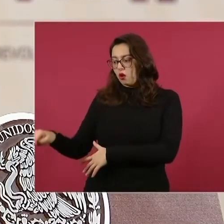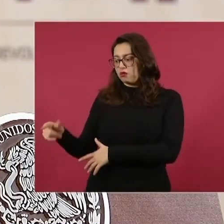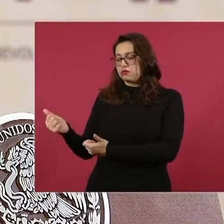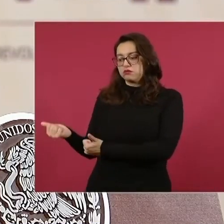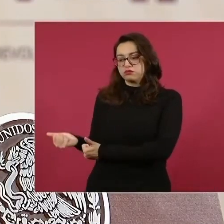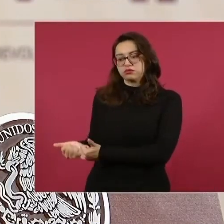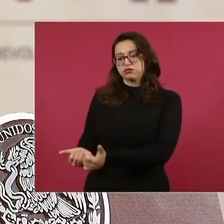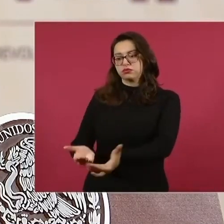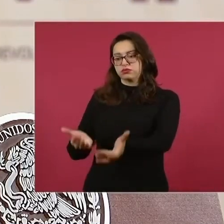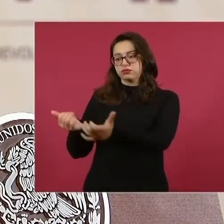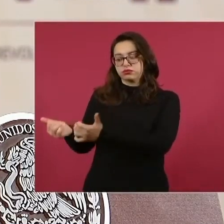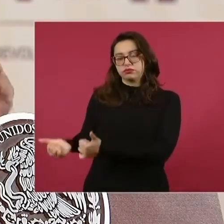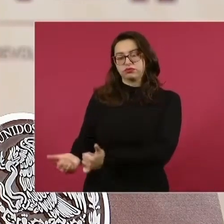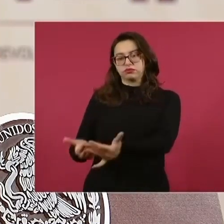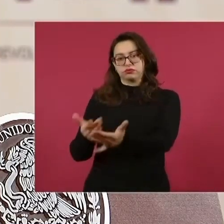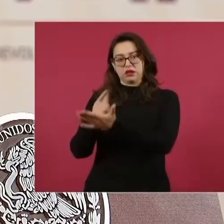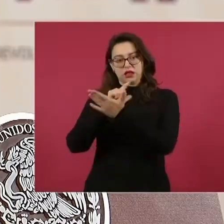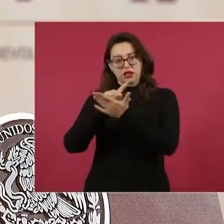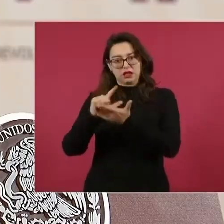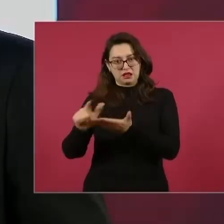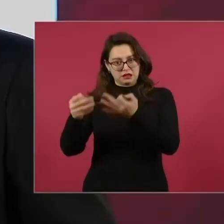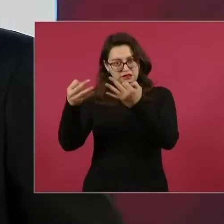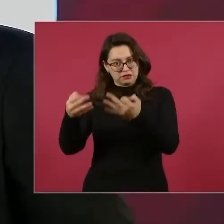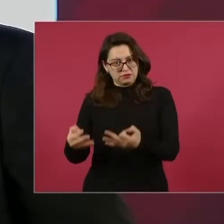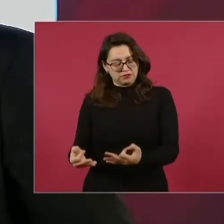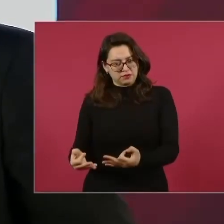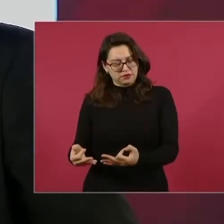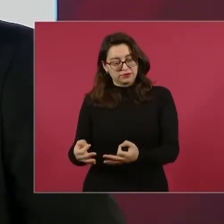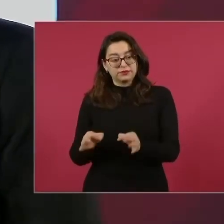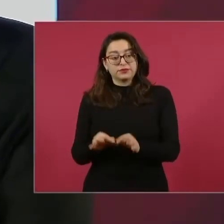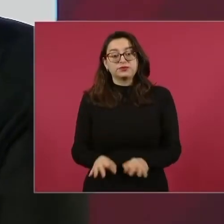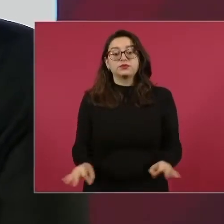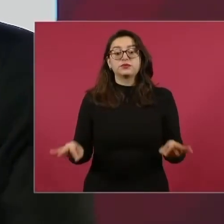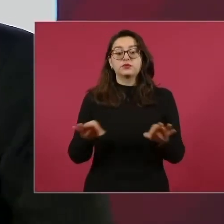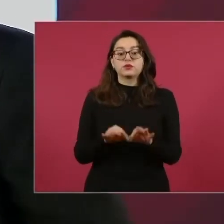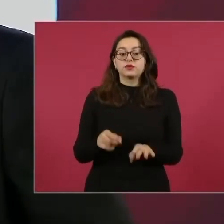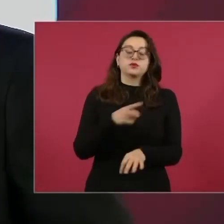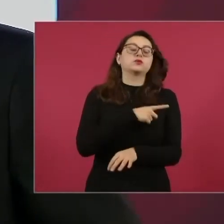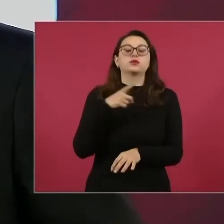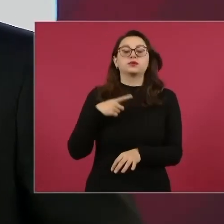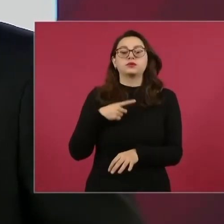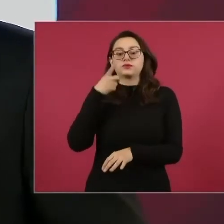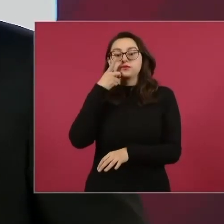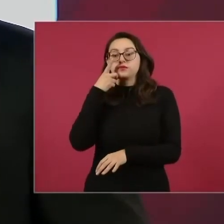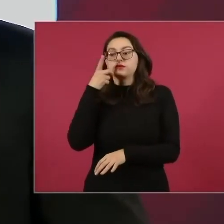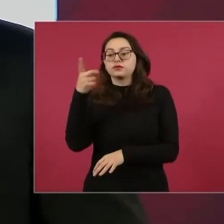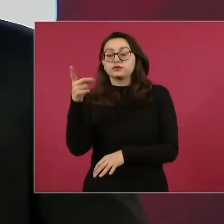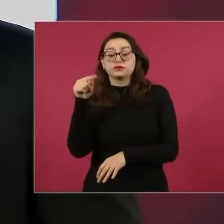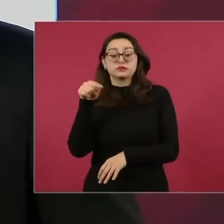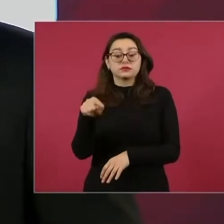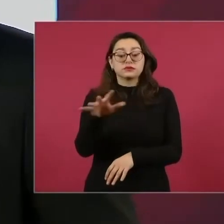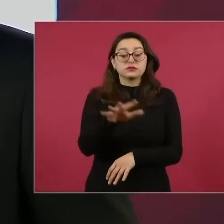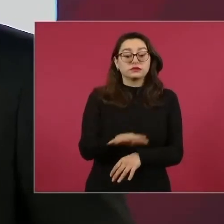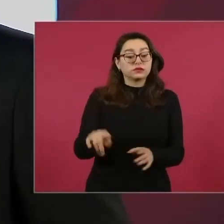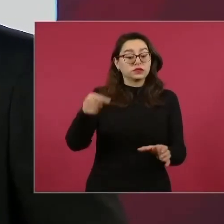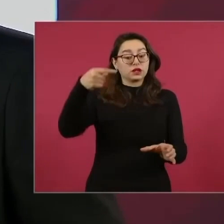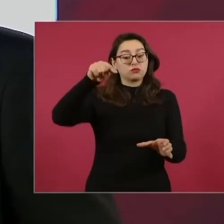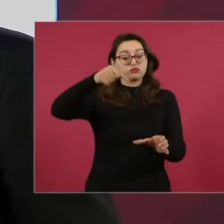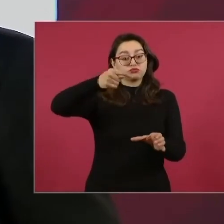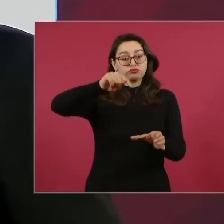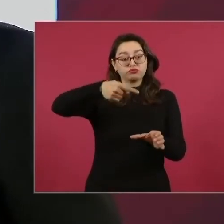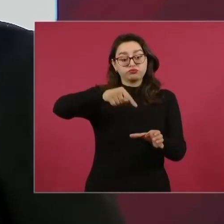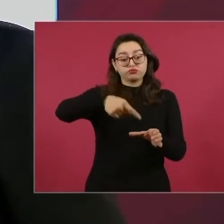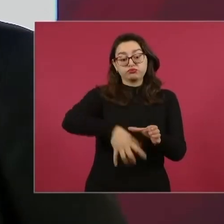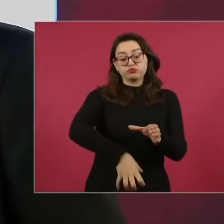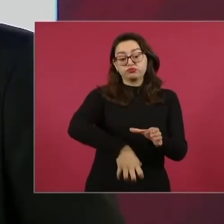público urbano. Es conveniente señalar que si se sigue la explotación de los pozos para agua